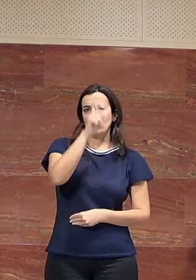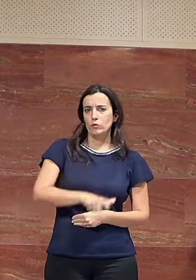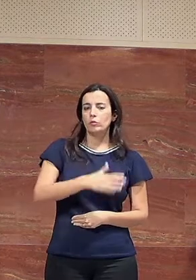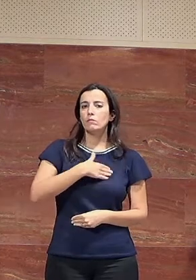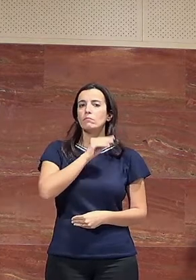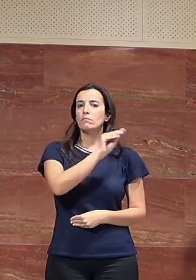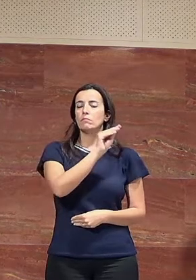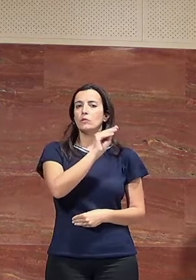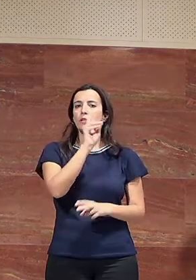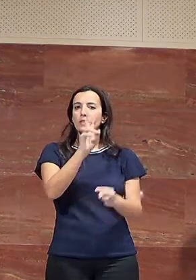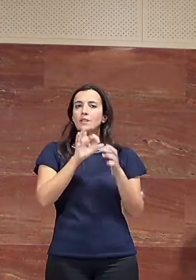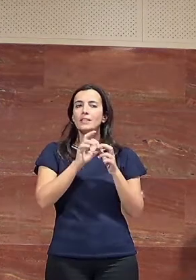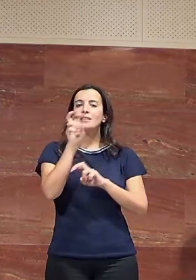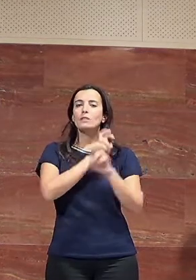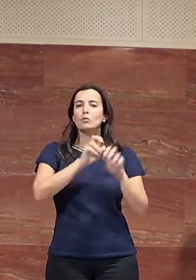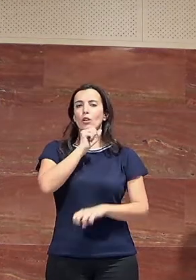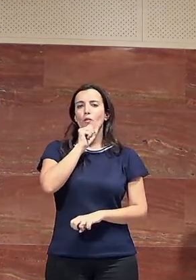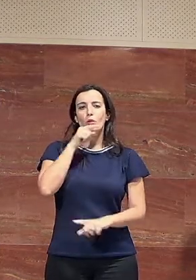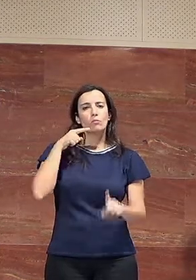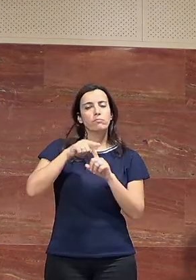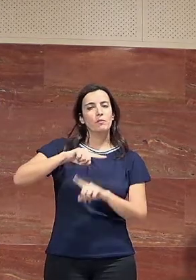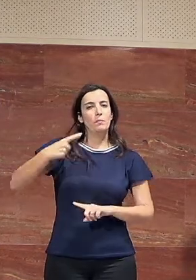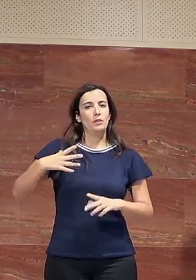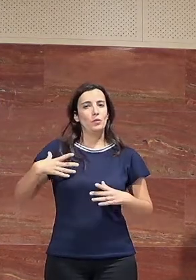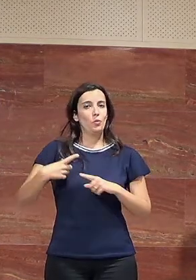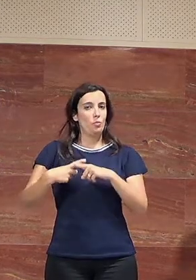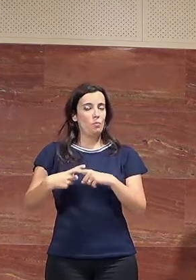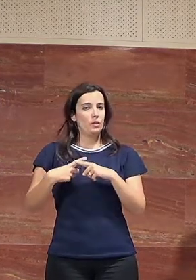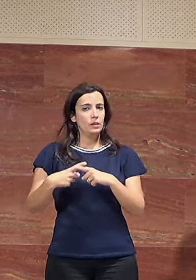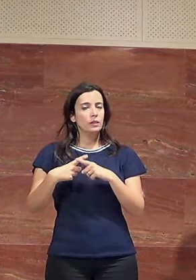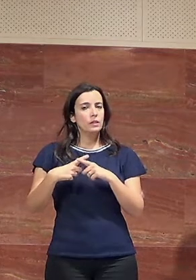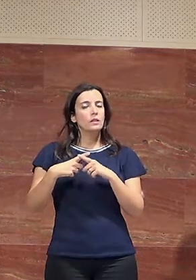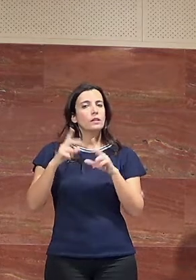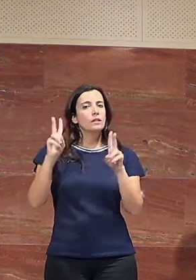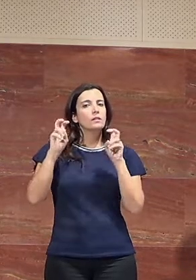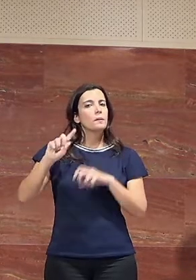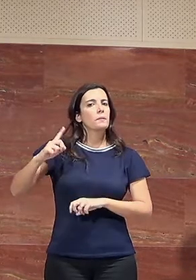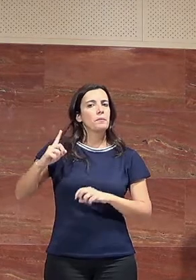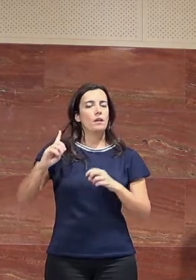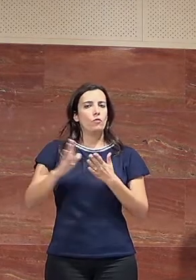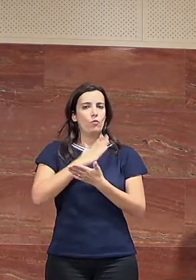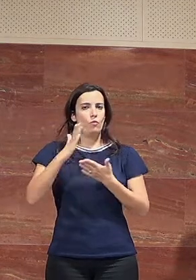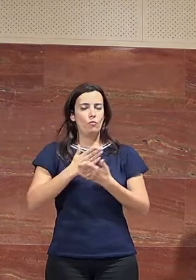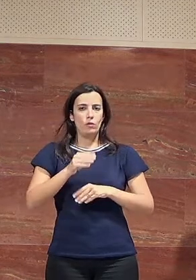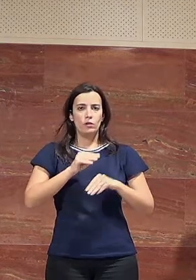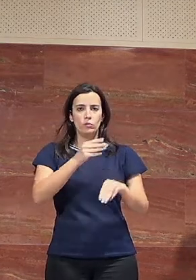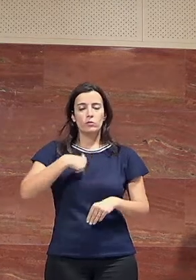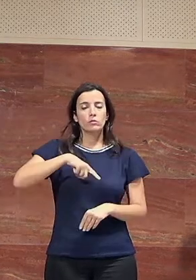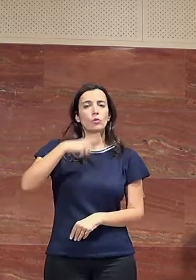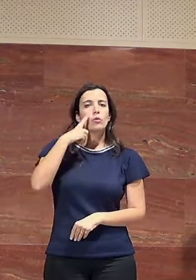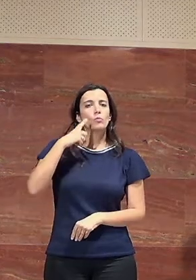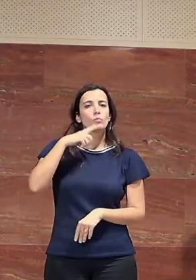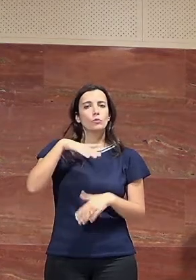al libro de Se busca abuelo para compartir piso. Vincent, se trata de tu primera novela y estamos acostumbrados a que